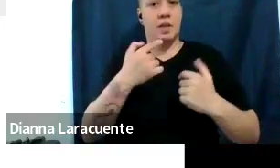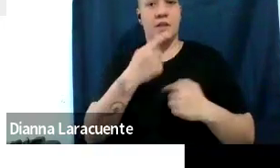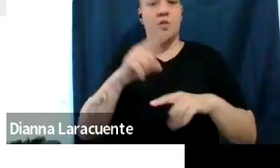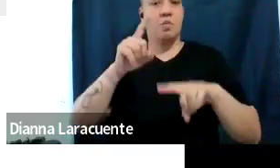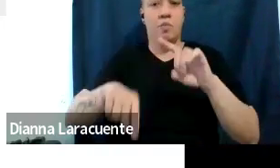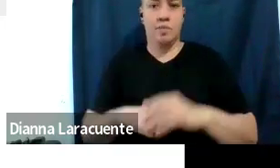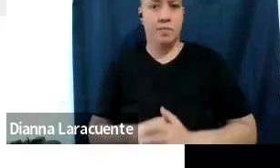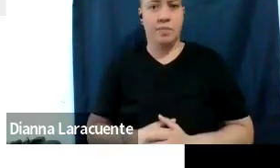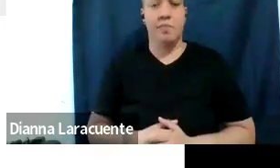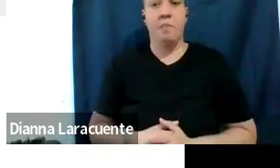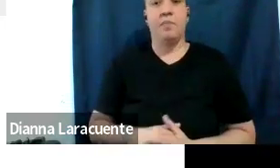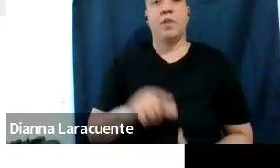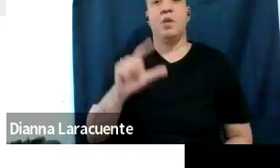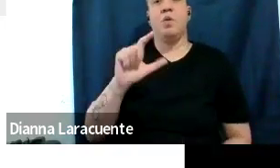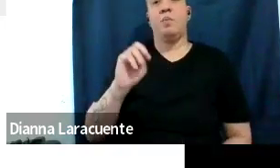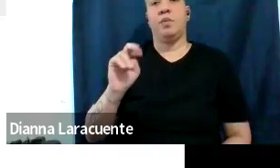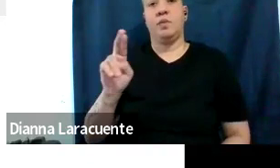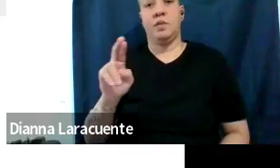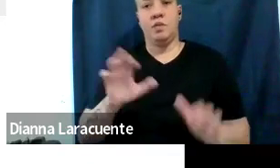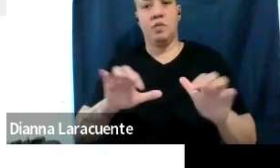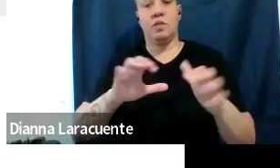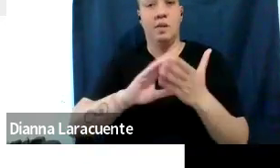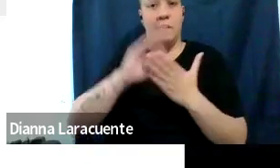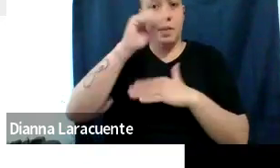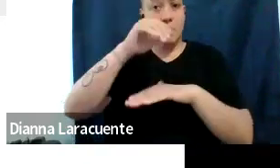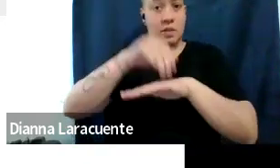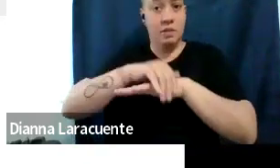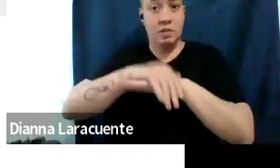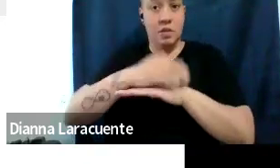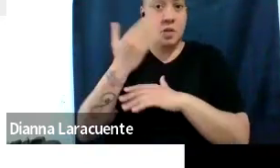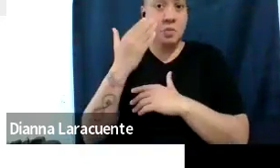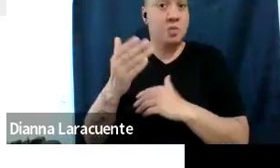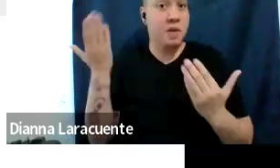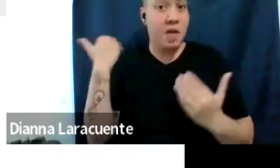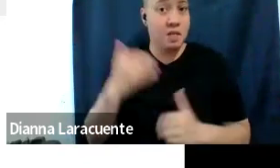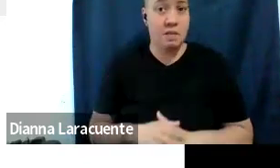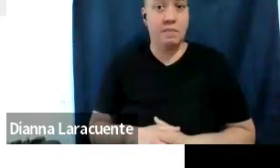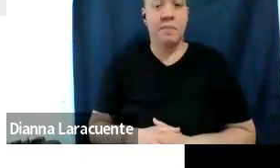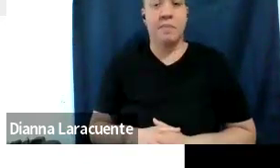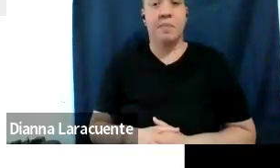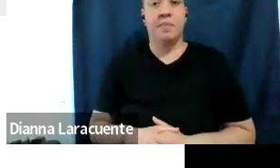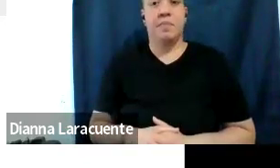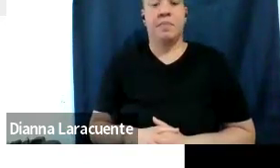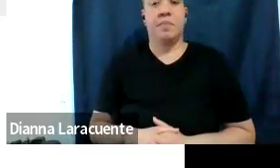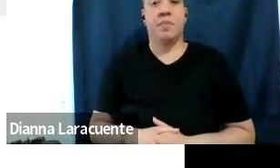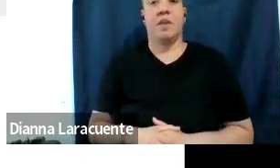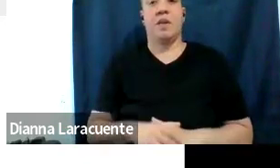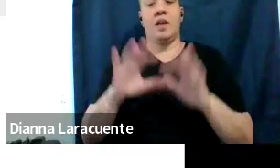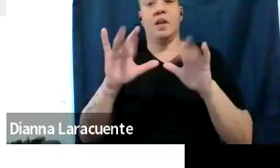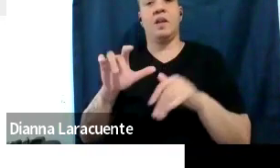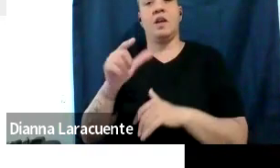podían. Muñoz Rivera lo hizo y aprendió inglés y no lo sabía. Y en una le escribe a Giorgetti, no te